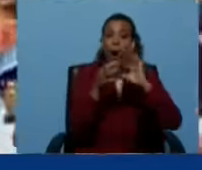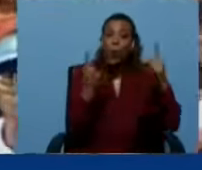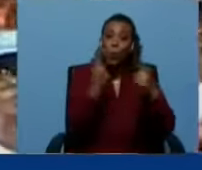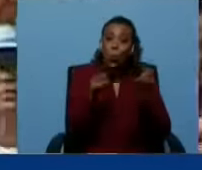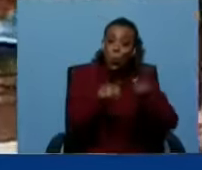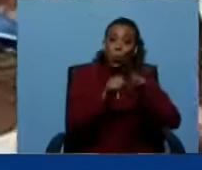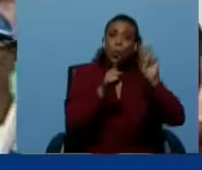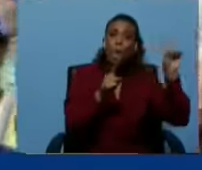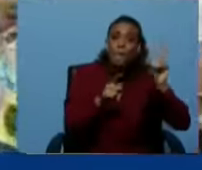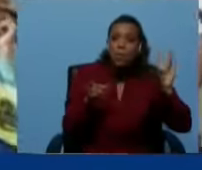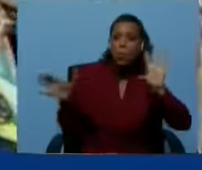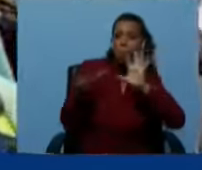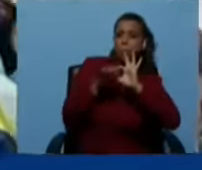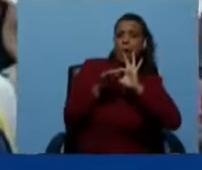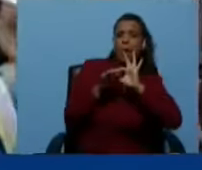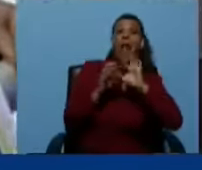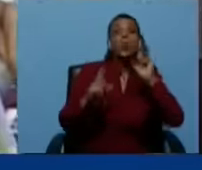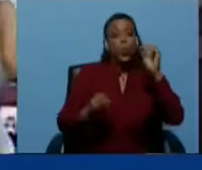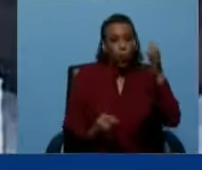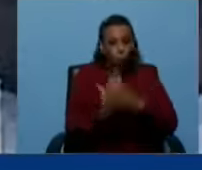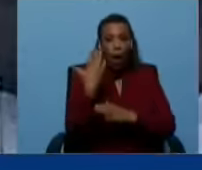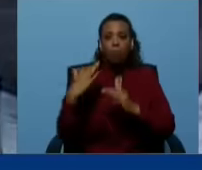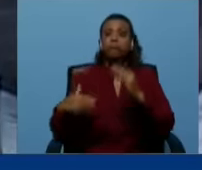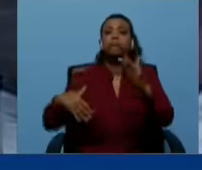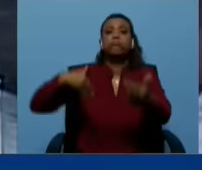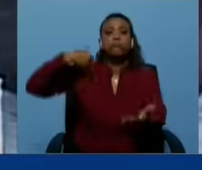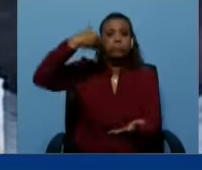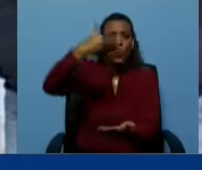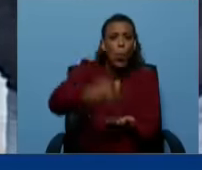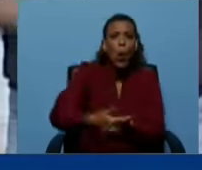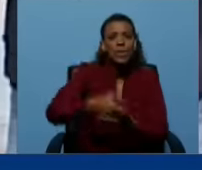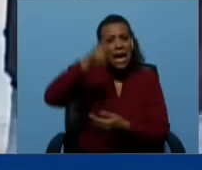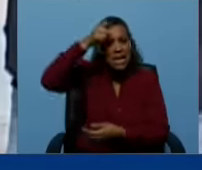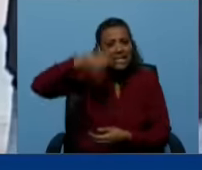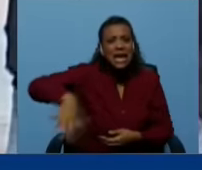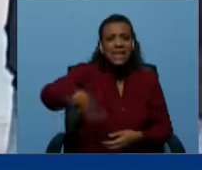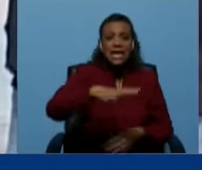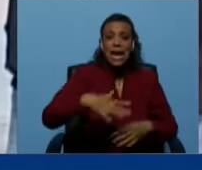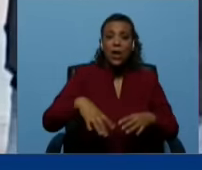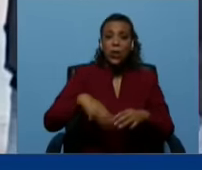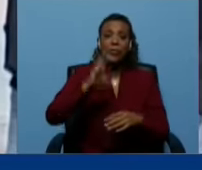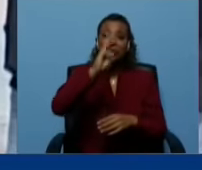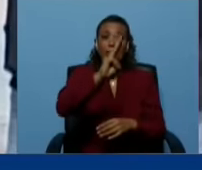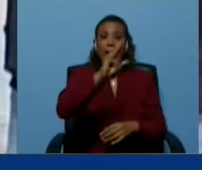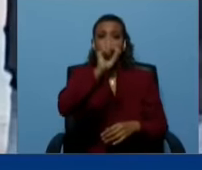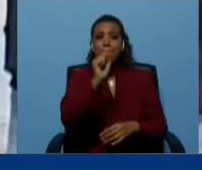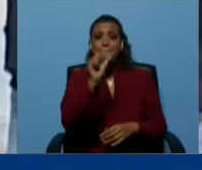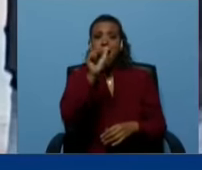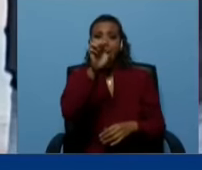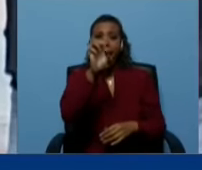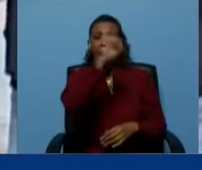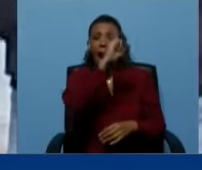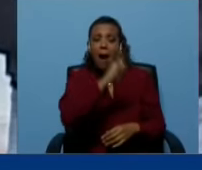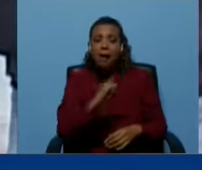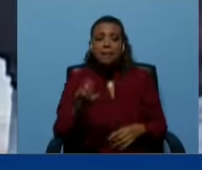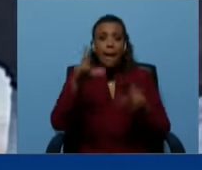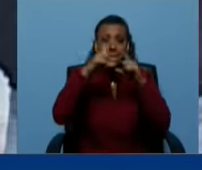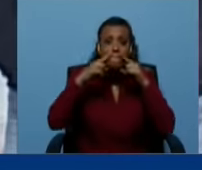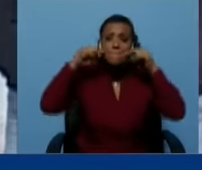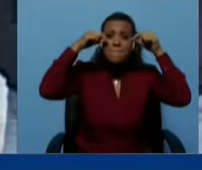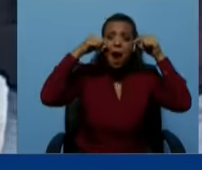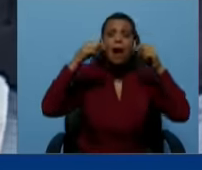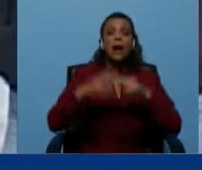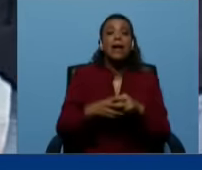Luego de la gloria de haber pasado con los llaneros de Páez el páramo de Pisba y